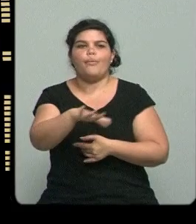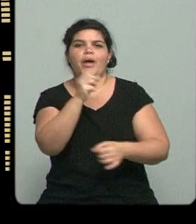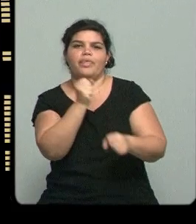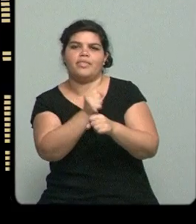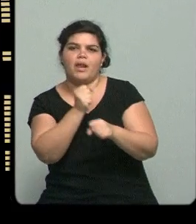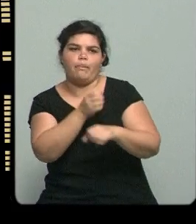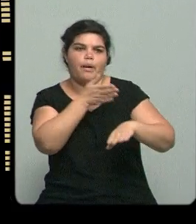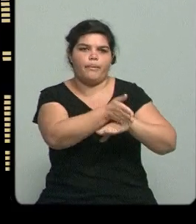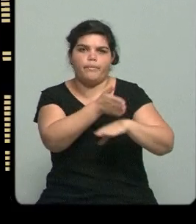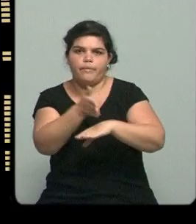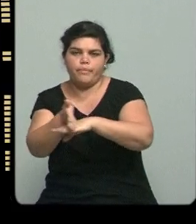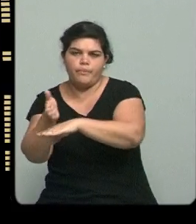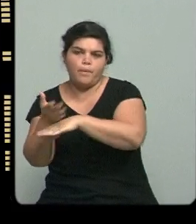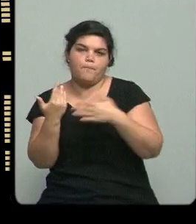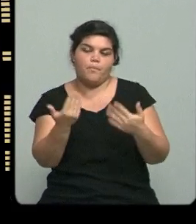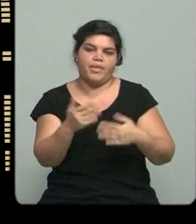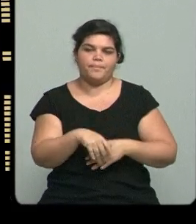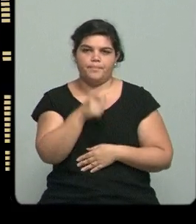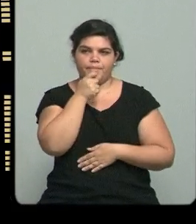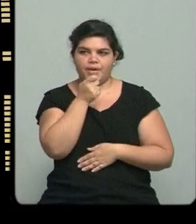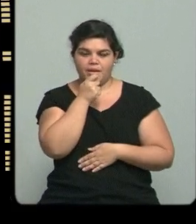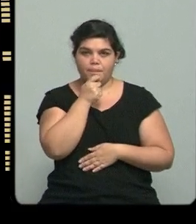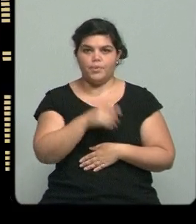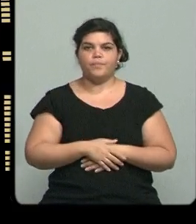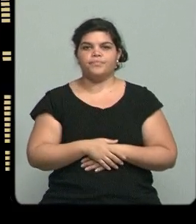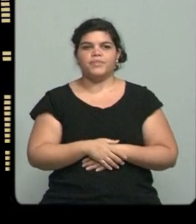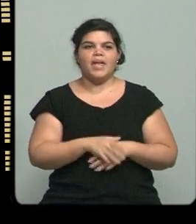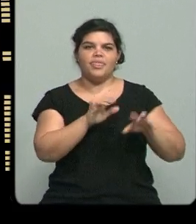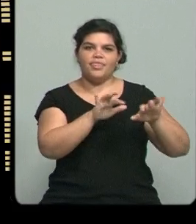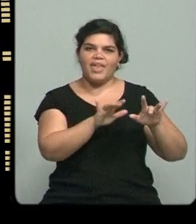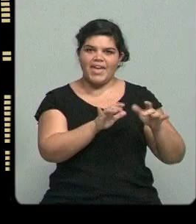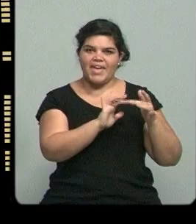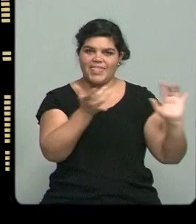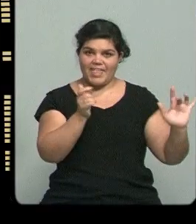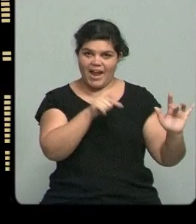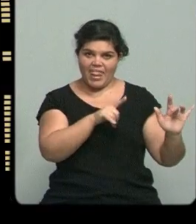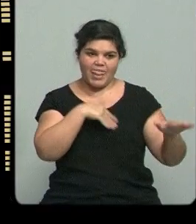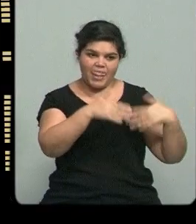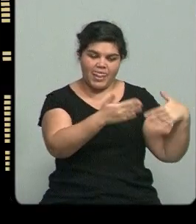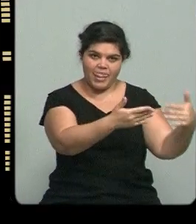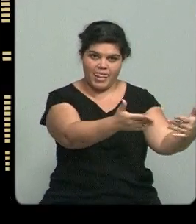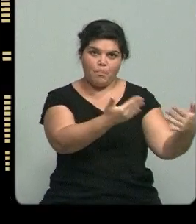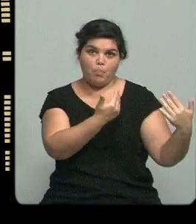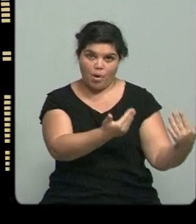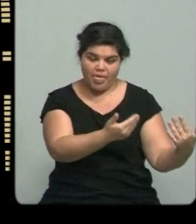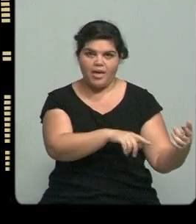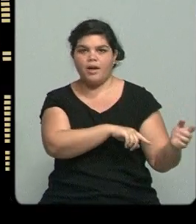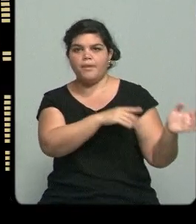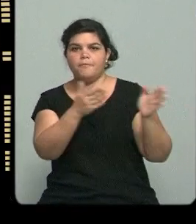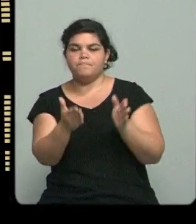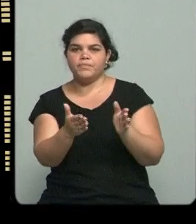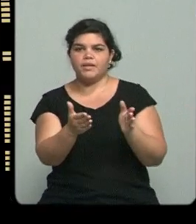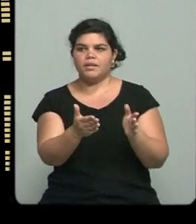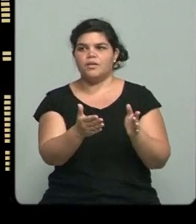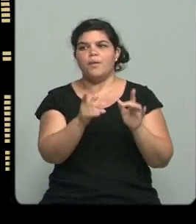ejemplo, se encuentran vinculados con el desarrollo de competencias digitales, el uso